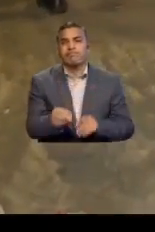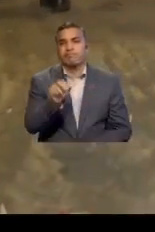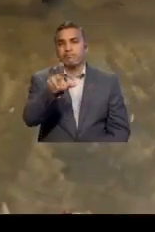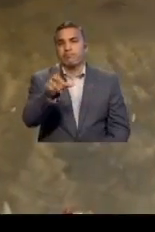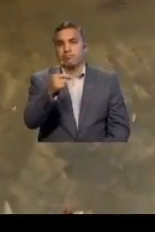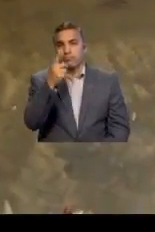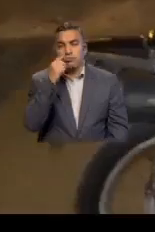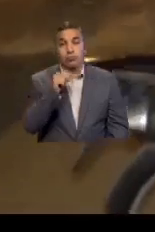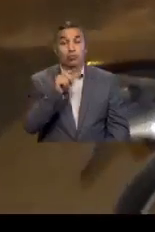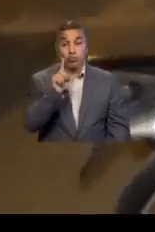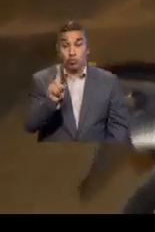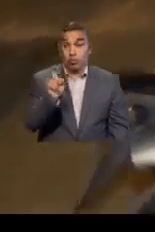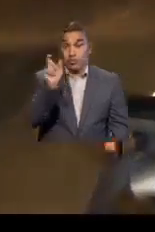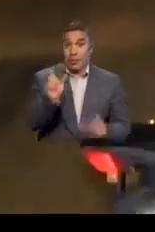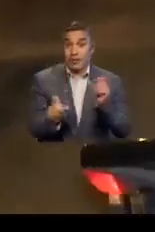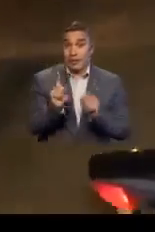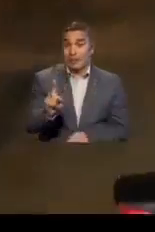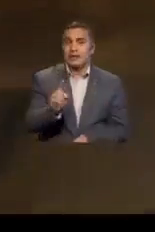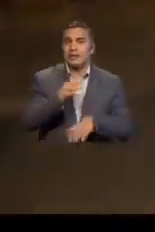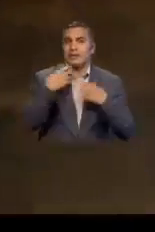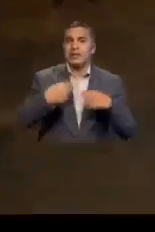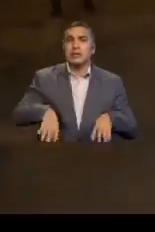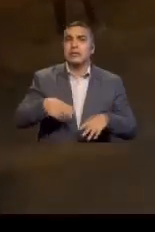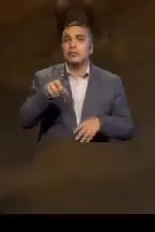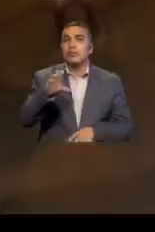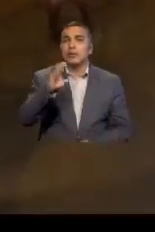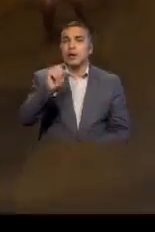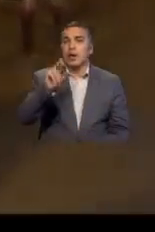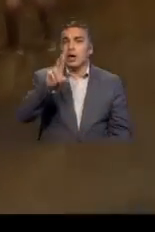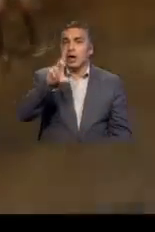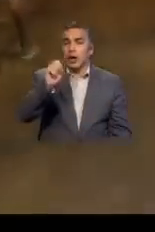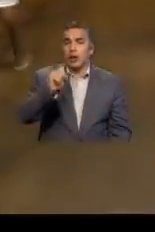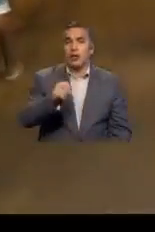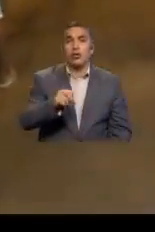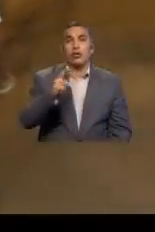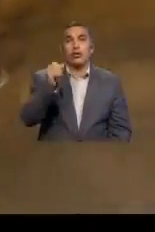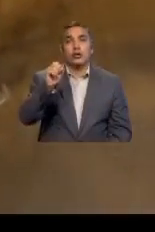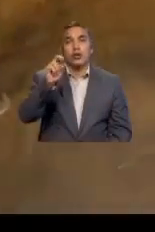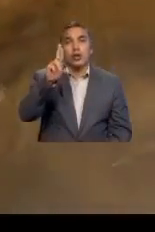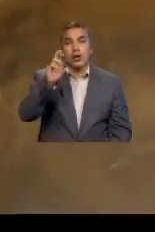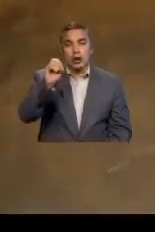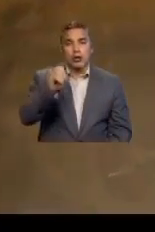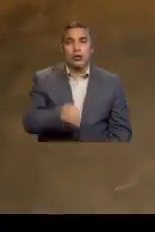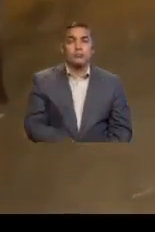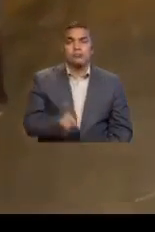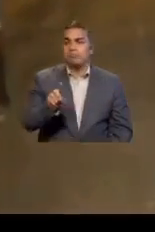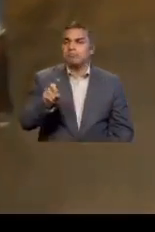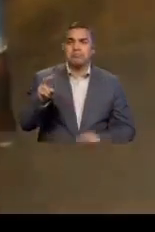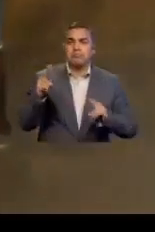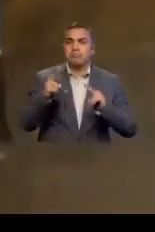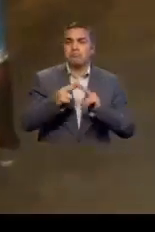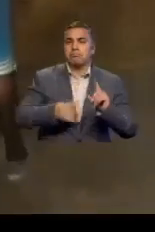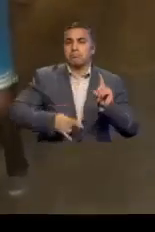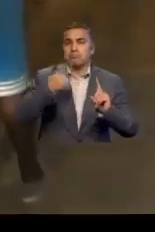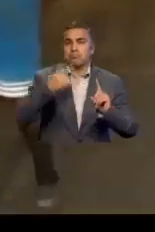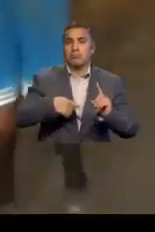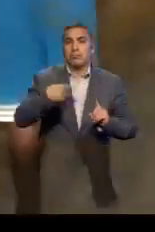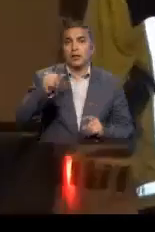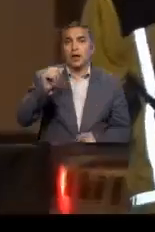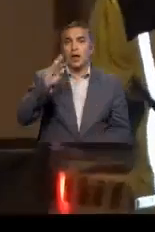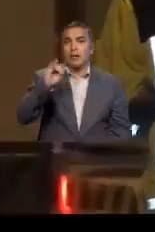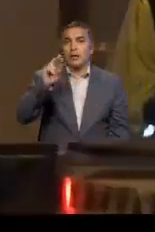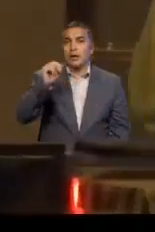3 hombres, uno de los cuales fue identificado como Carlos Alfredo Rosero Micolta, conocido como alias